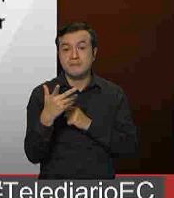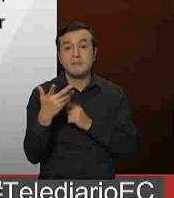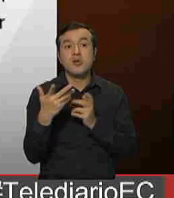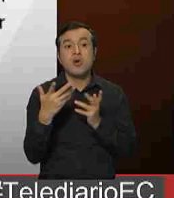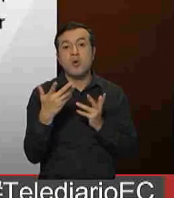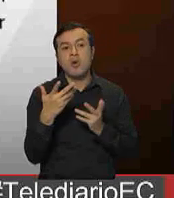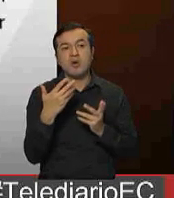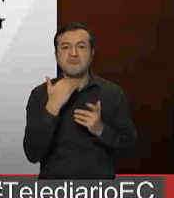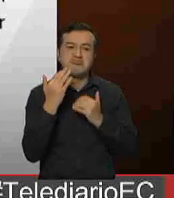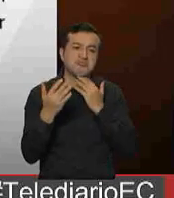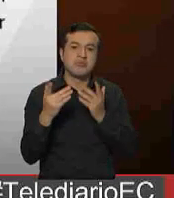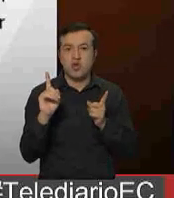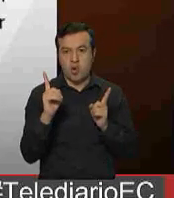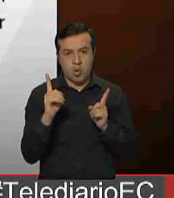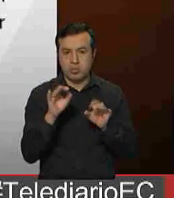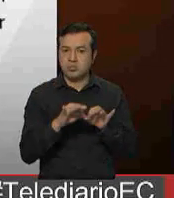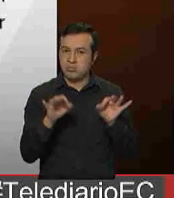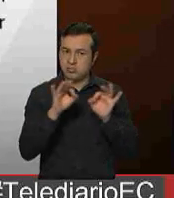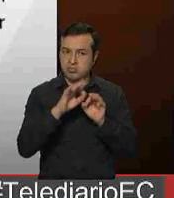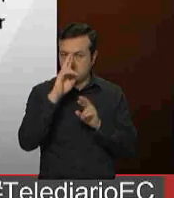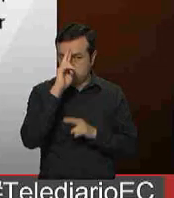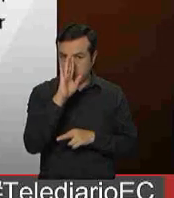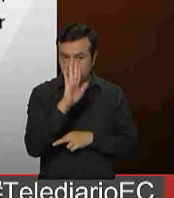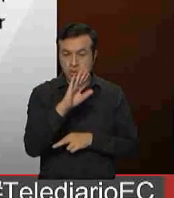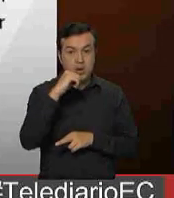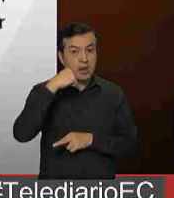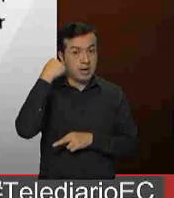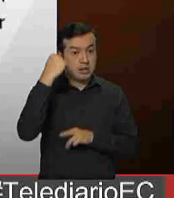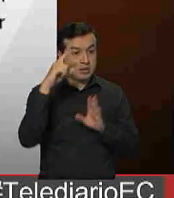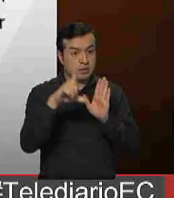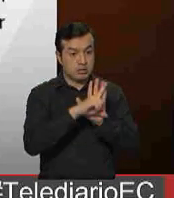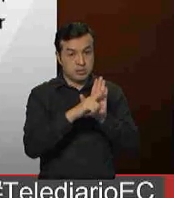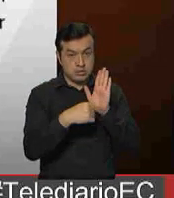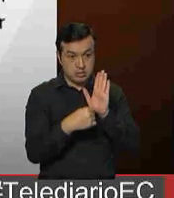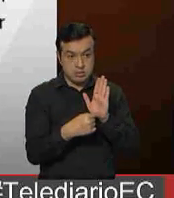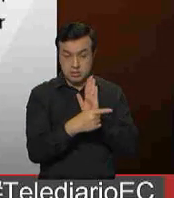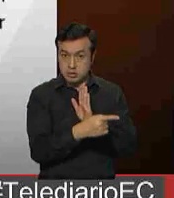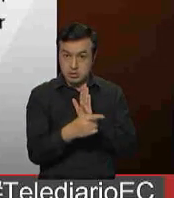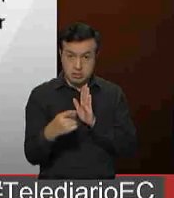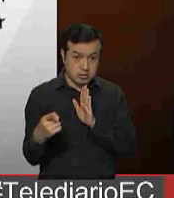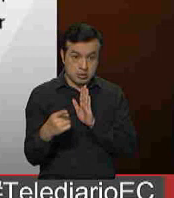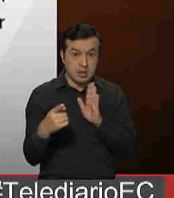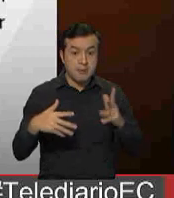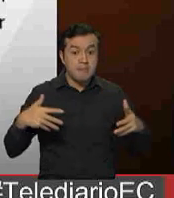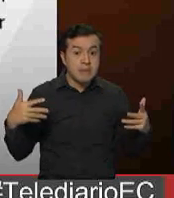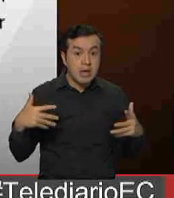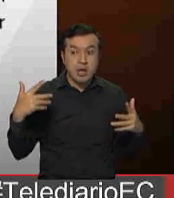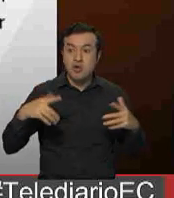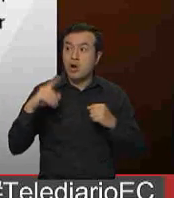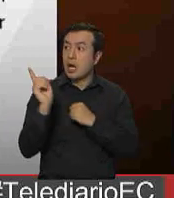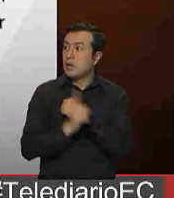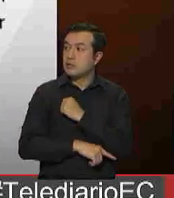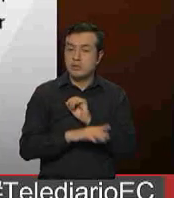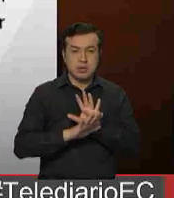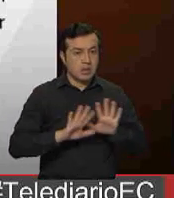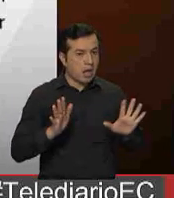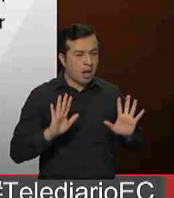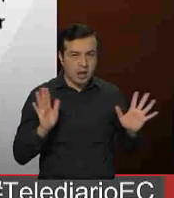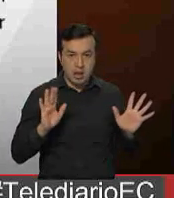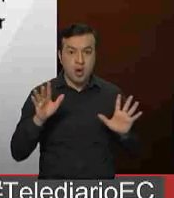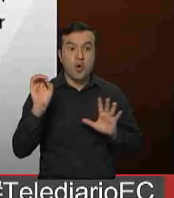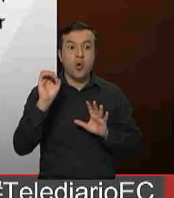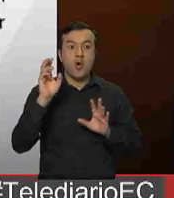arbitrariedades. Cuando sus actuaciones se enmarcan en el derecho, no debe haber temor a la sanción ni búsqueda